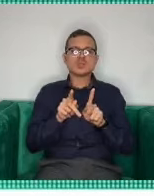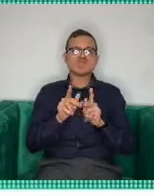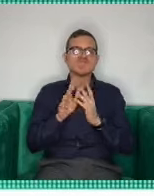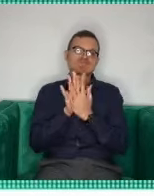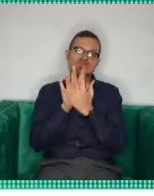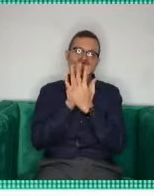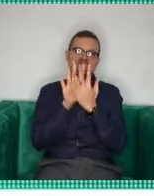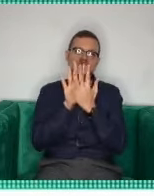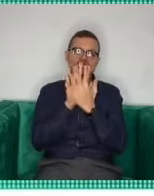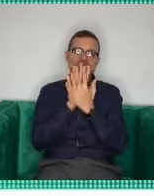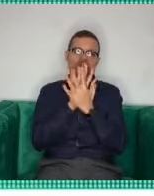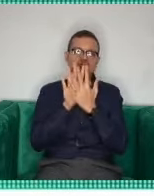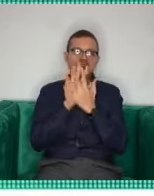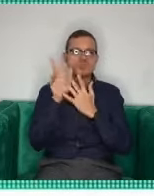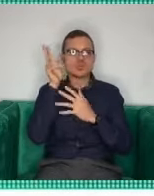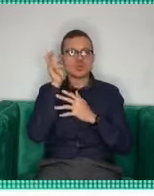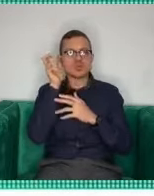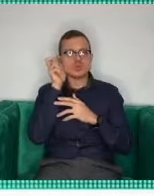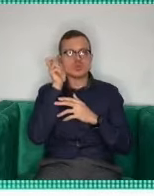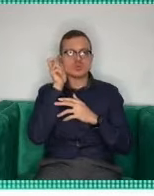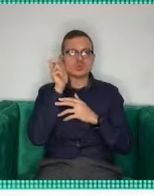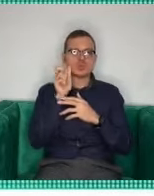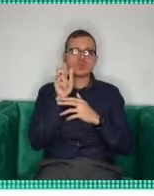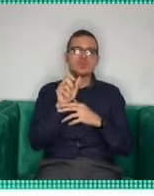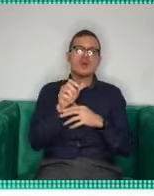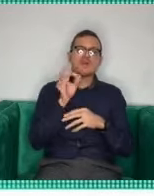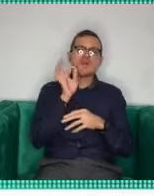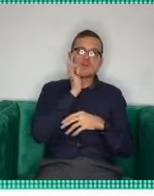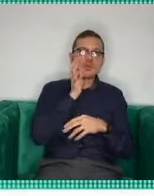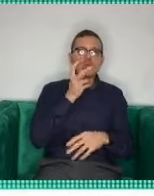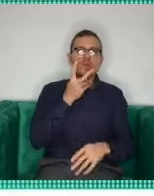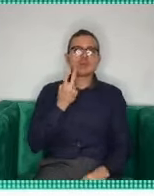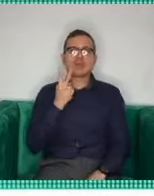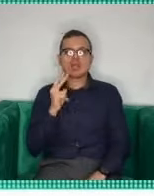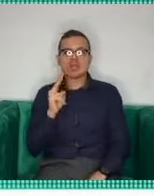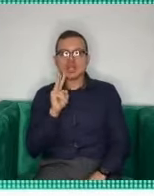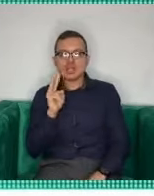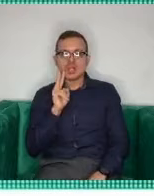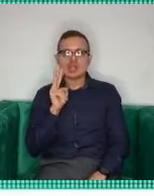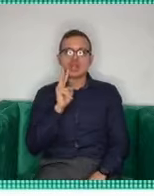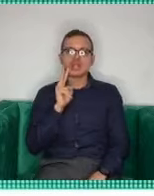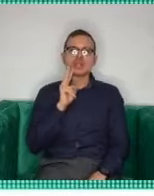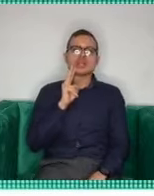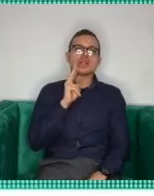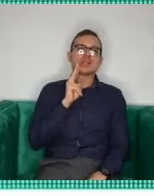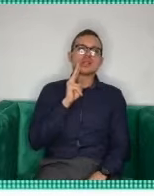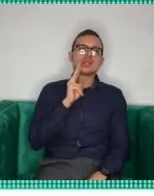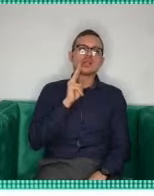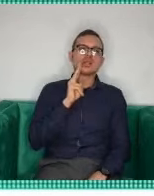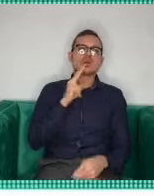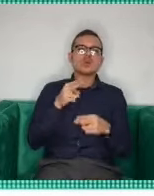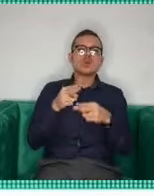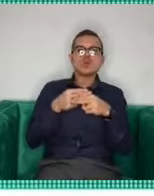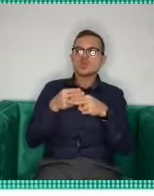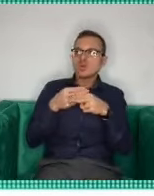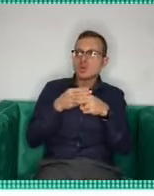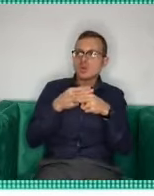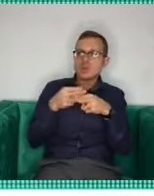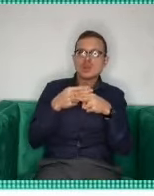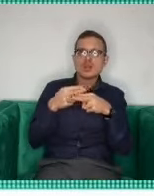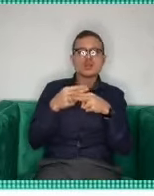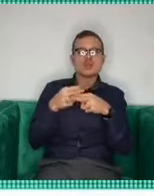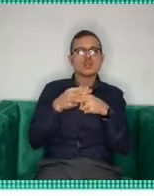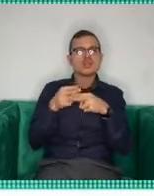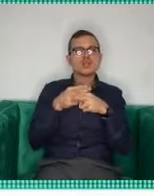frutas? Bueno, yo le digo que si le gusta consumir algún chocolate, pues puede entonces